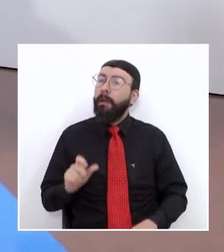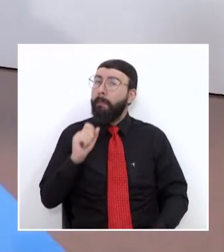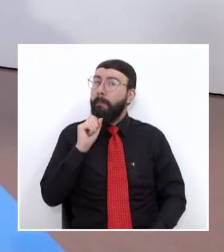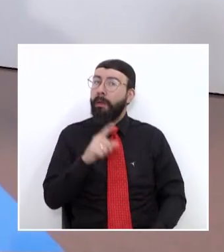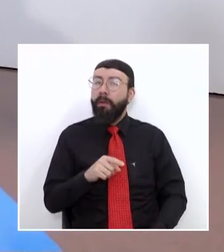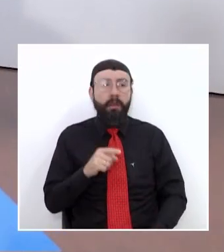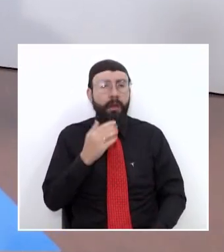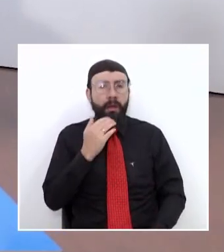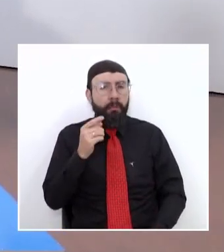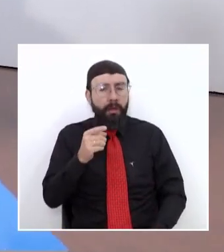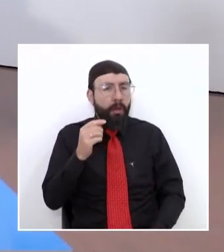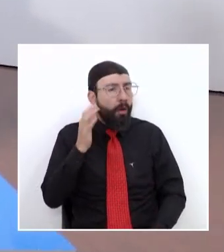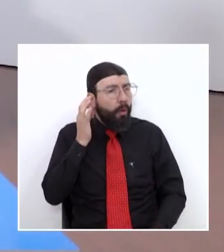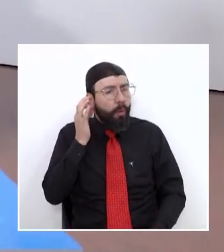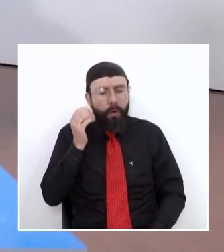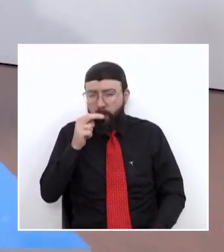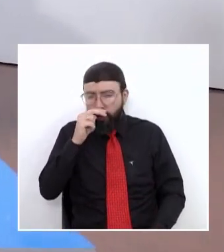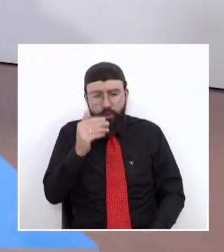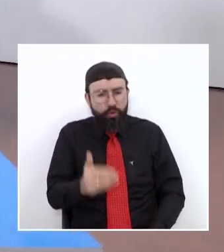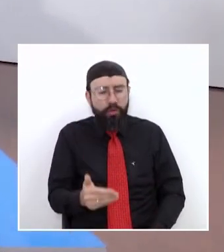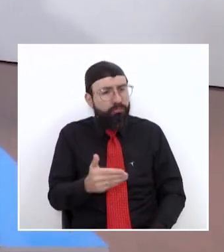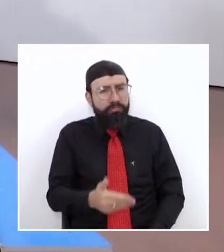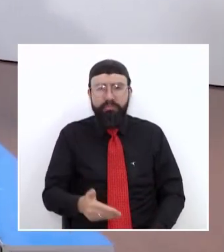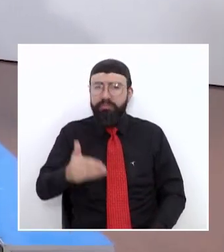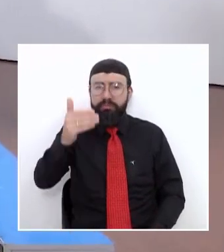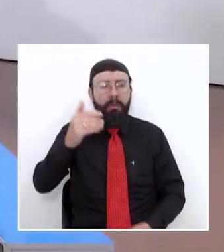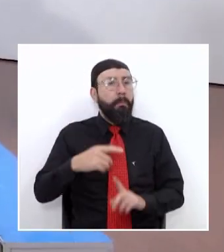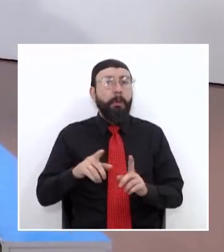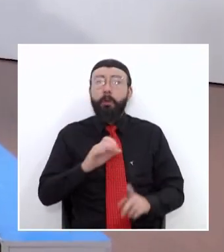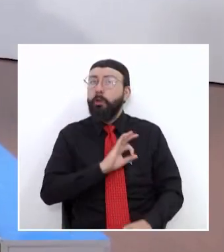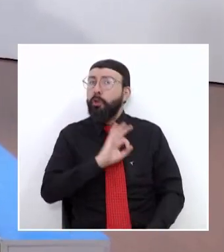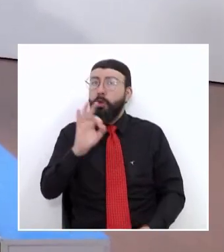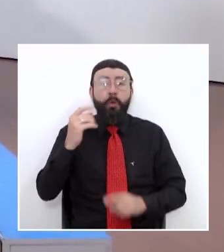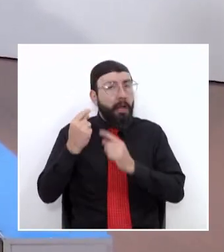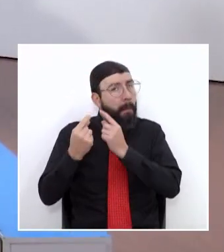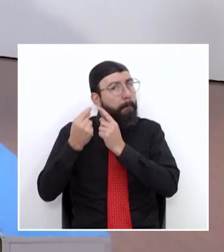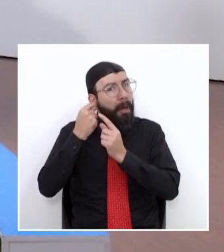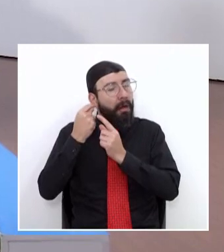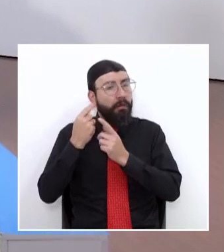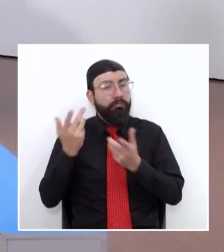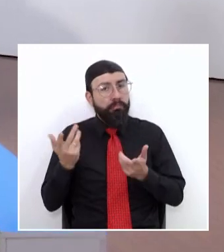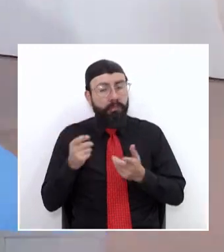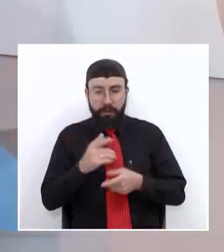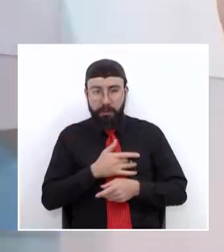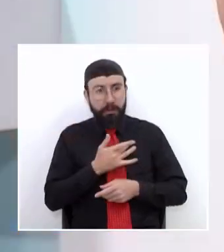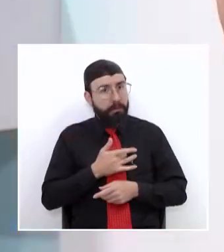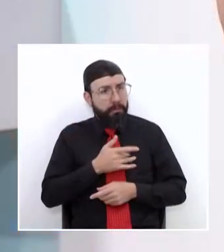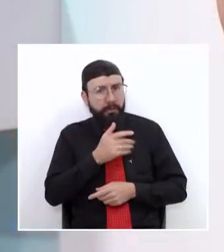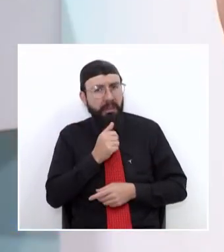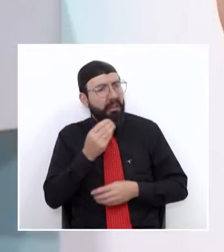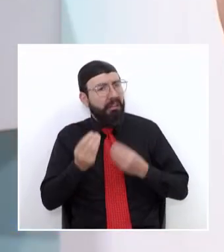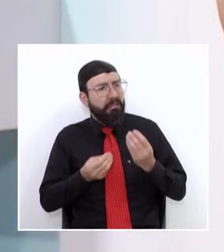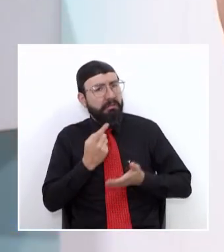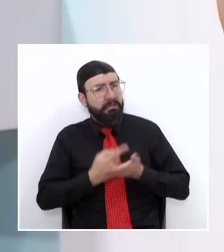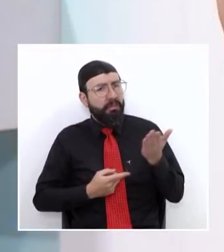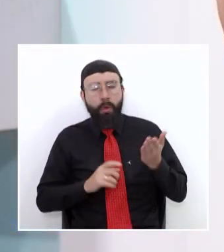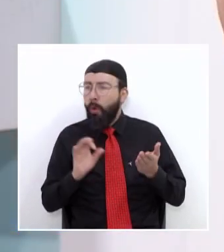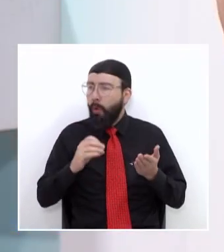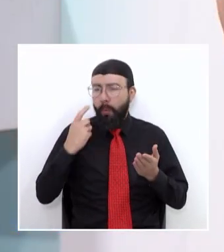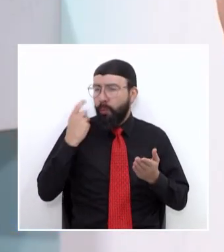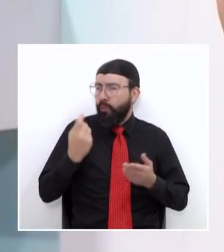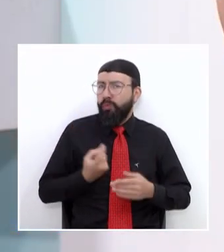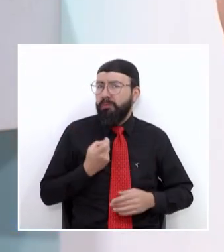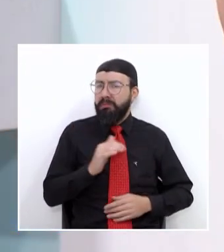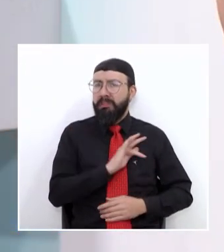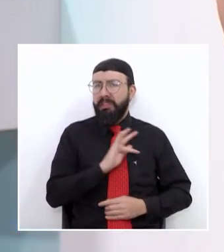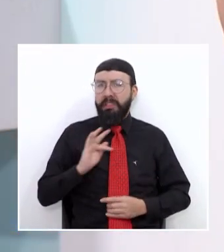ahí el rotico en la oreja desde pequeña, pero pues nunca utiliza aritos. En ese caso, si está presentando algún síntoma, simplemente buscar terapia neural, que